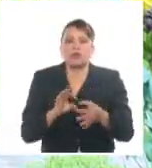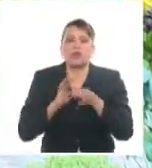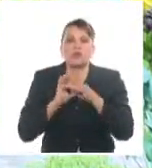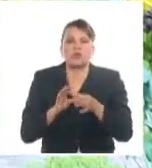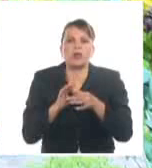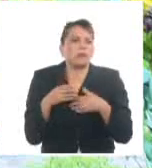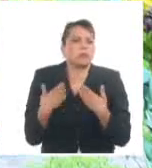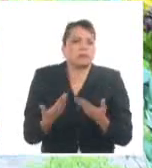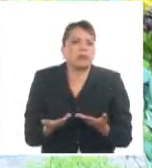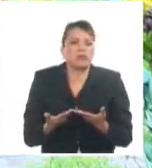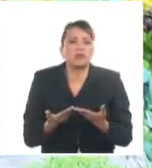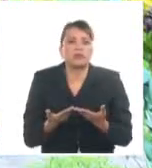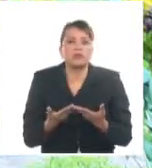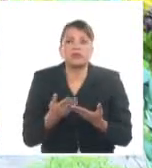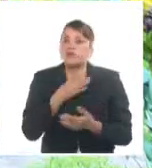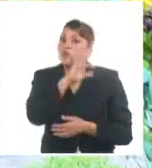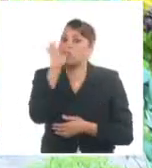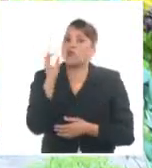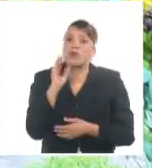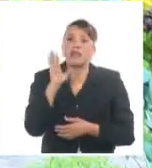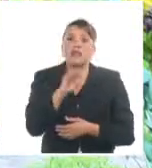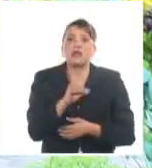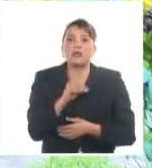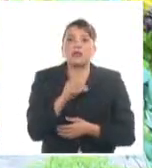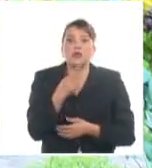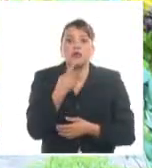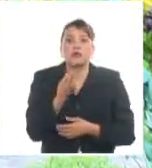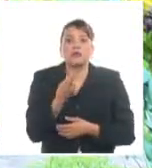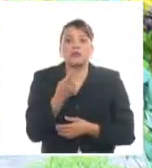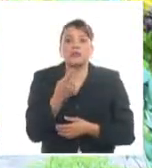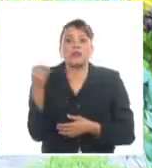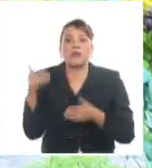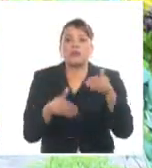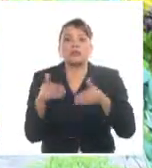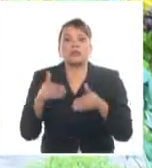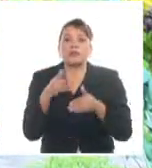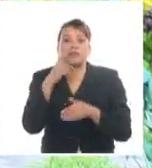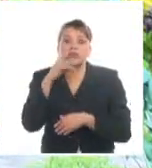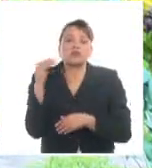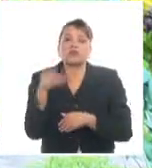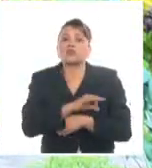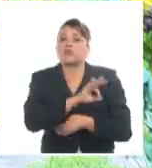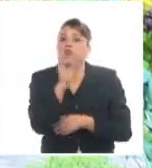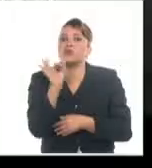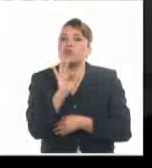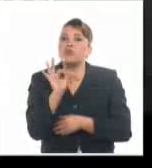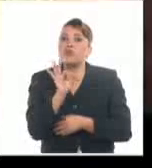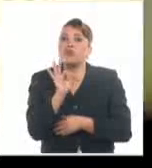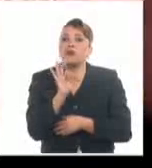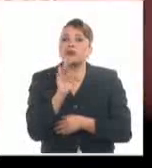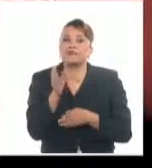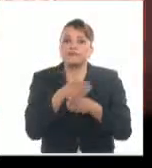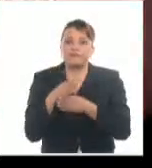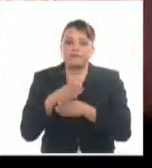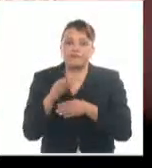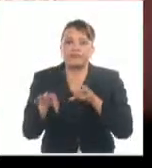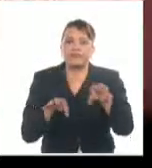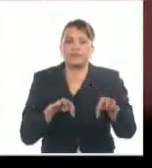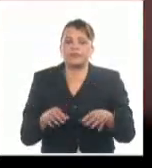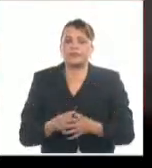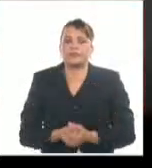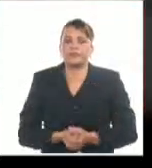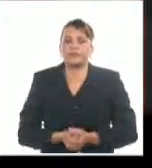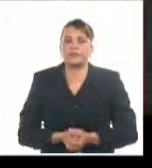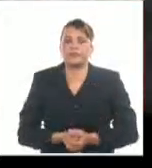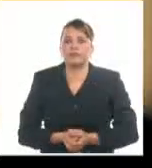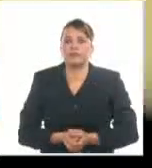imperdonable? Que nunca nadie le dijo te vamos a deponer, su presencia no estuvo en Bijagual. La patria está en trance